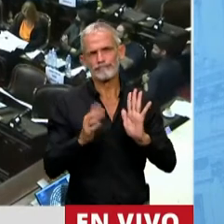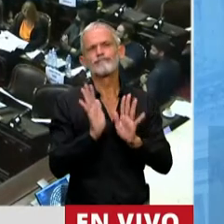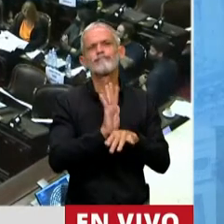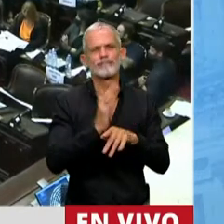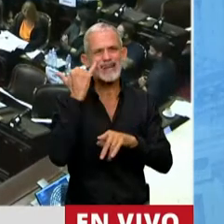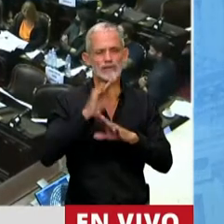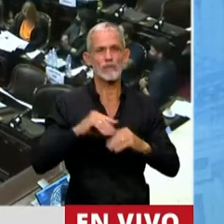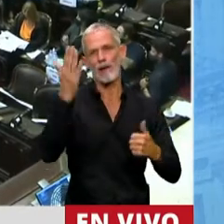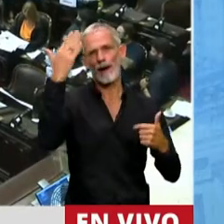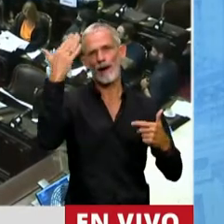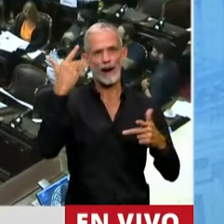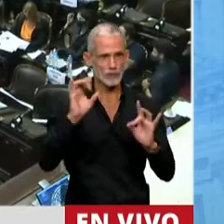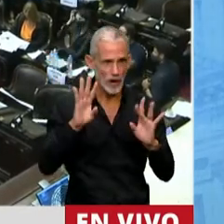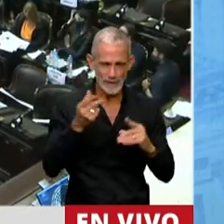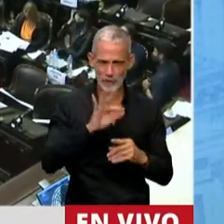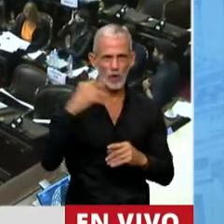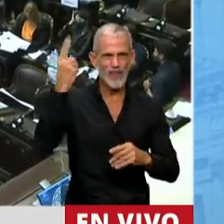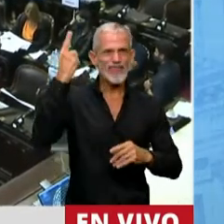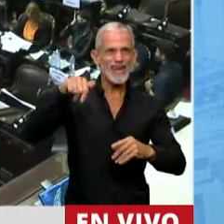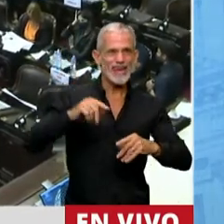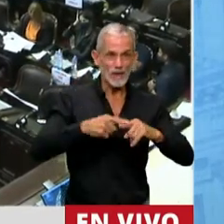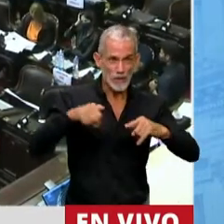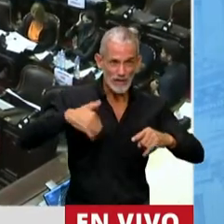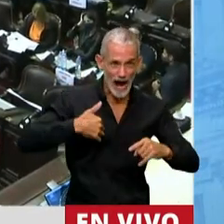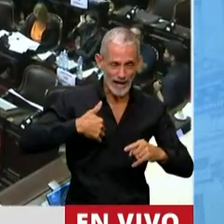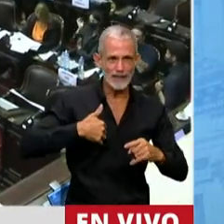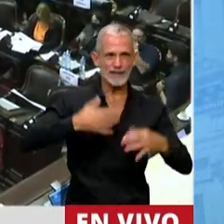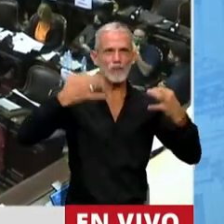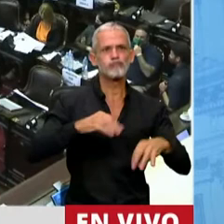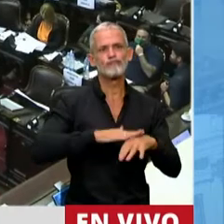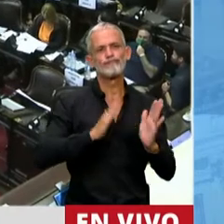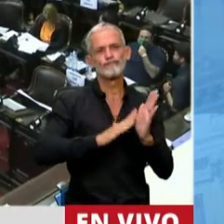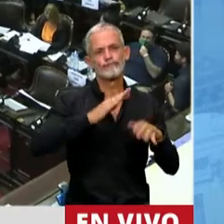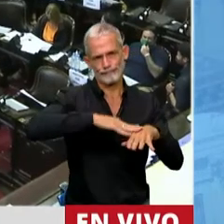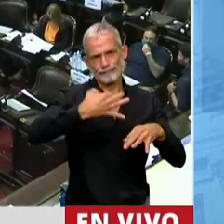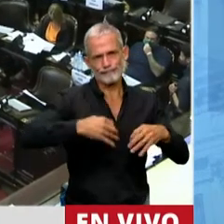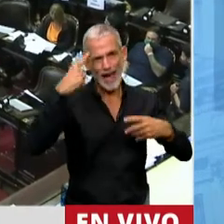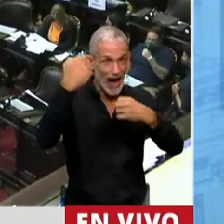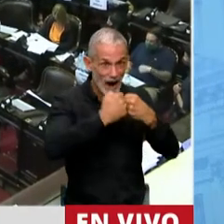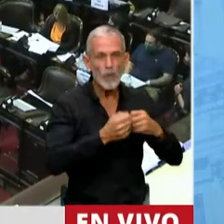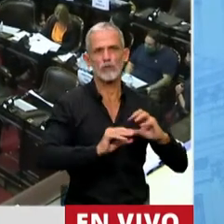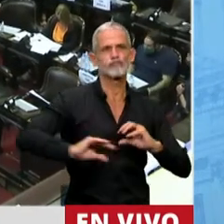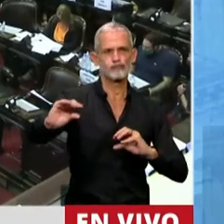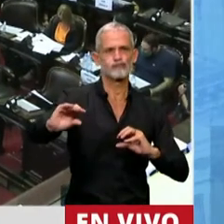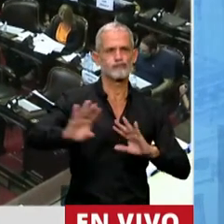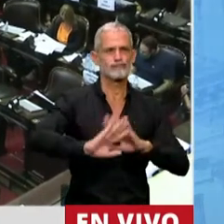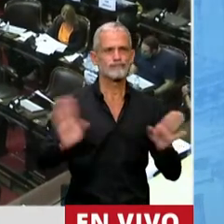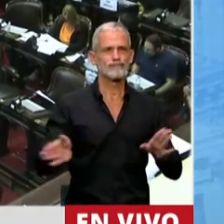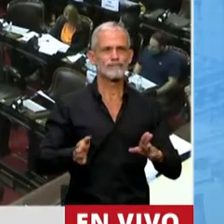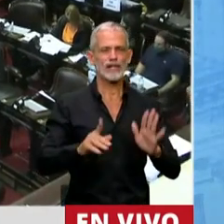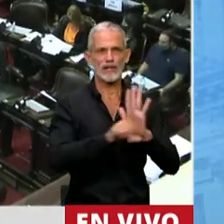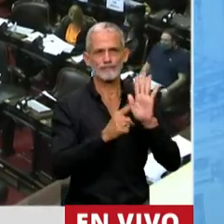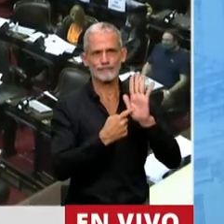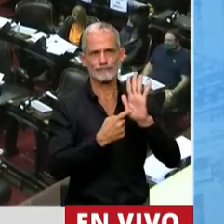tantos discursos, la dirigencia política del país en este tema se ha puesto de acuerdo y es una política de